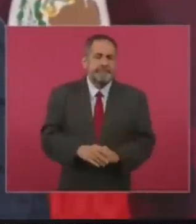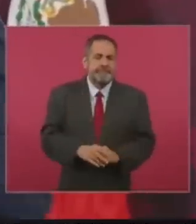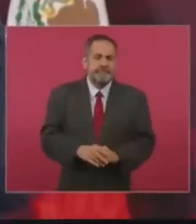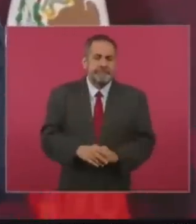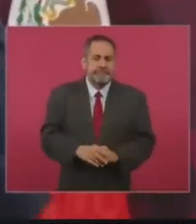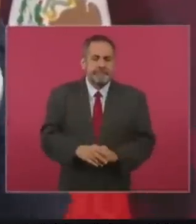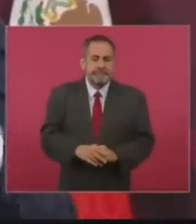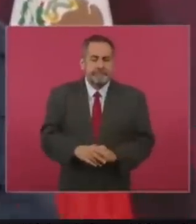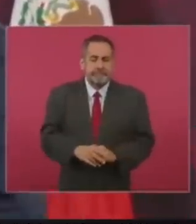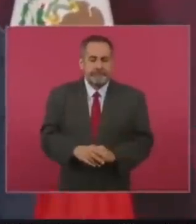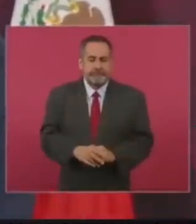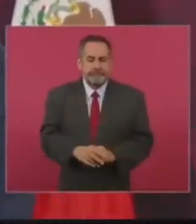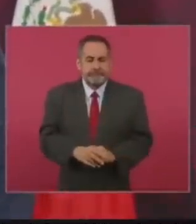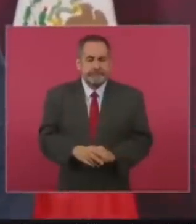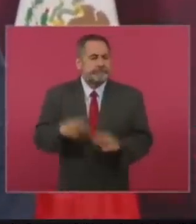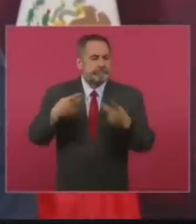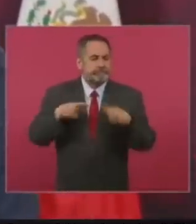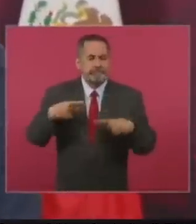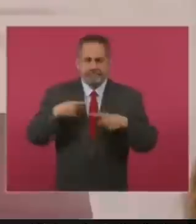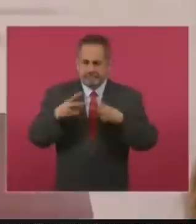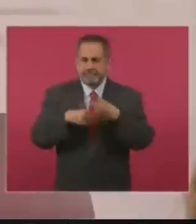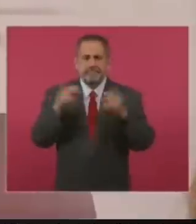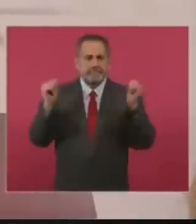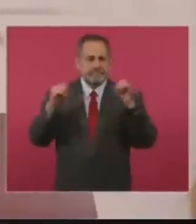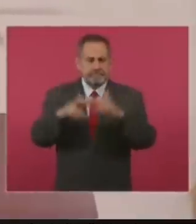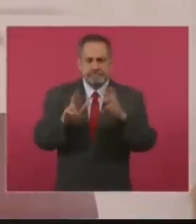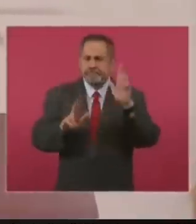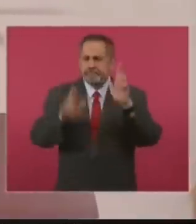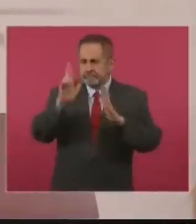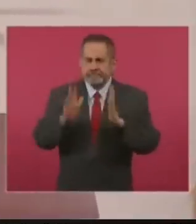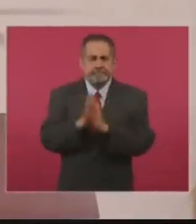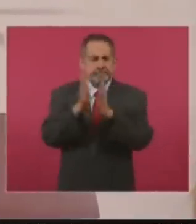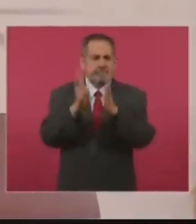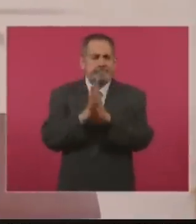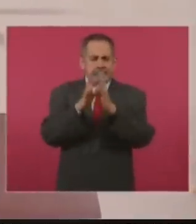la gente participó y